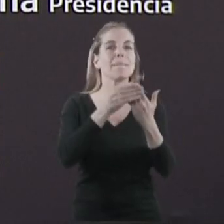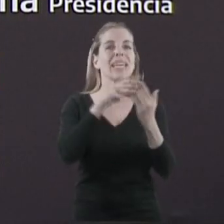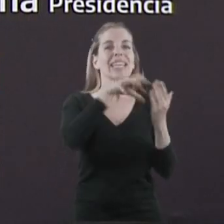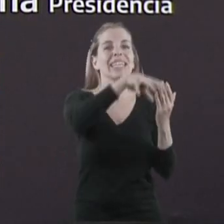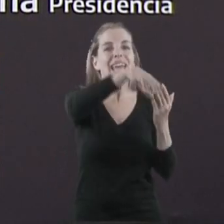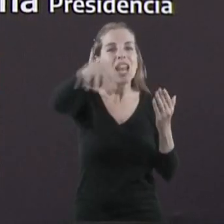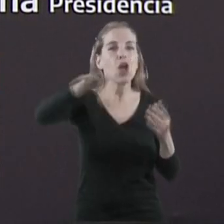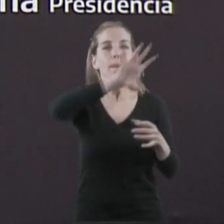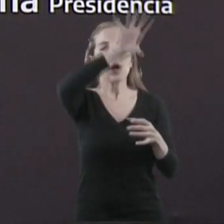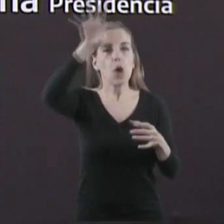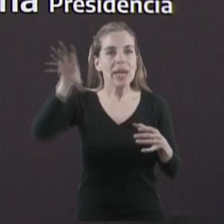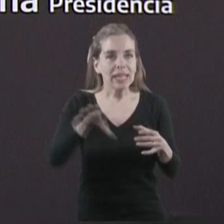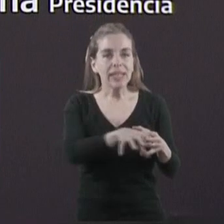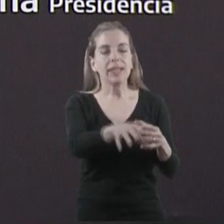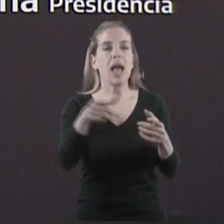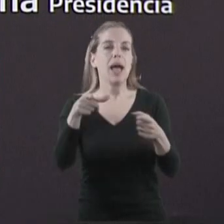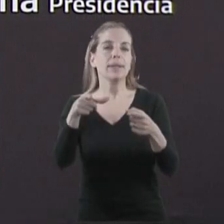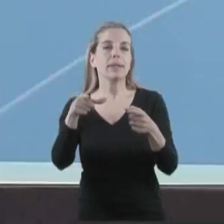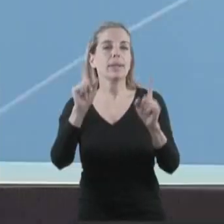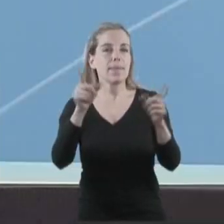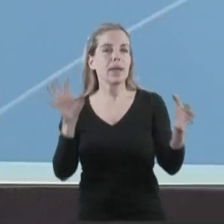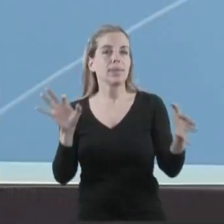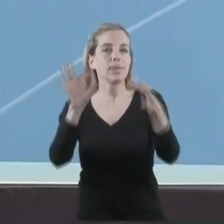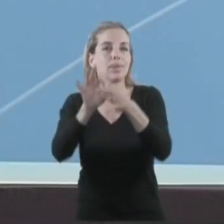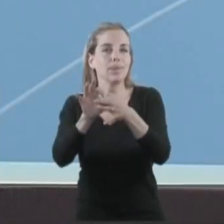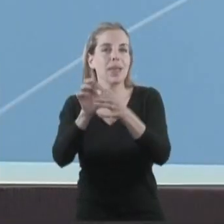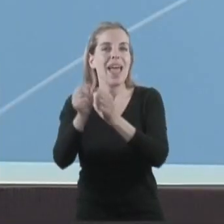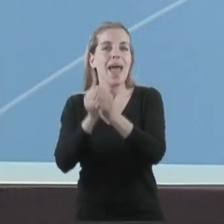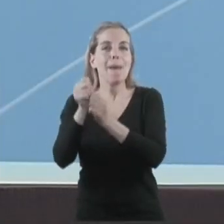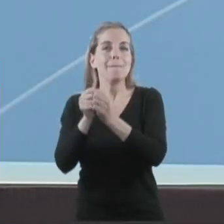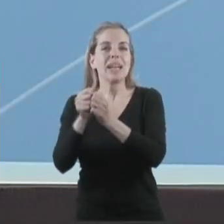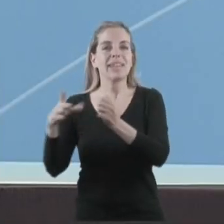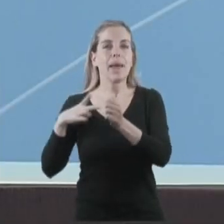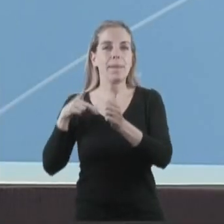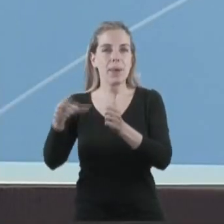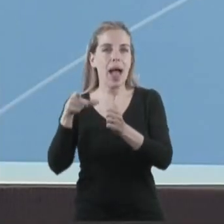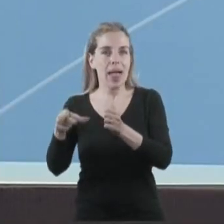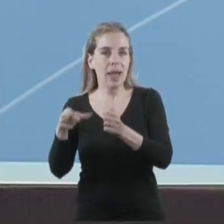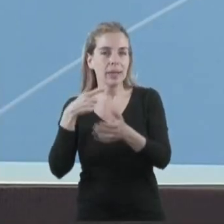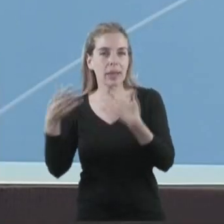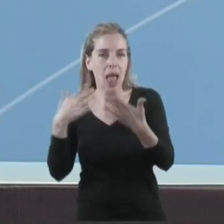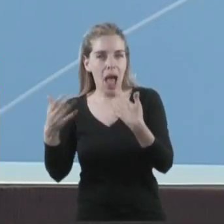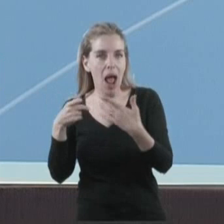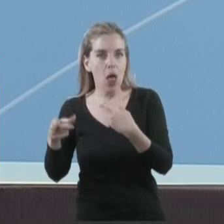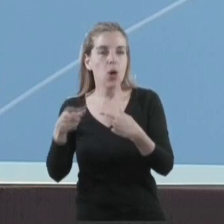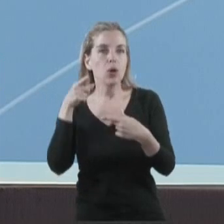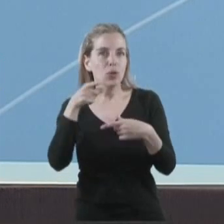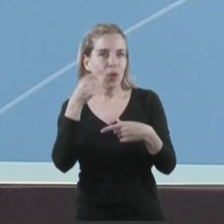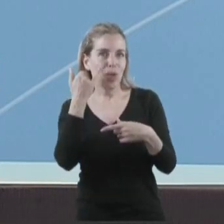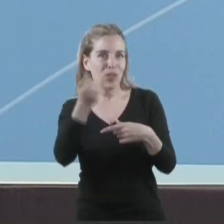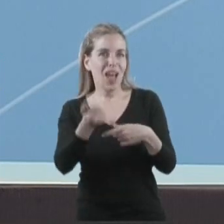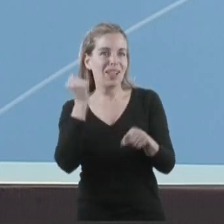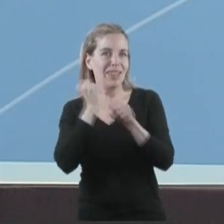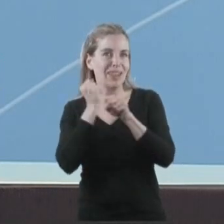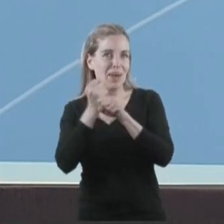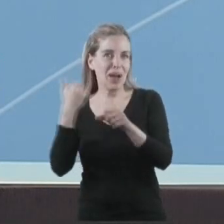provincias, con el diálogo con el sector privado, y que es una línea que viene ocurriendo ya desde